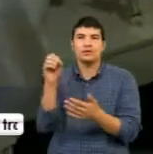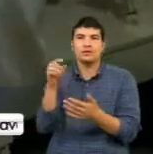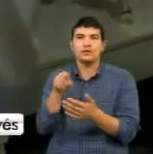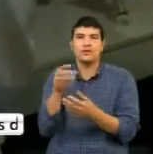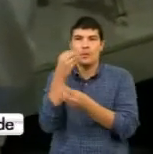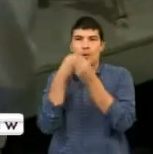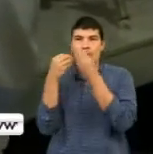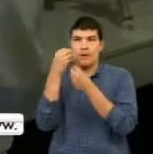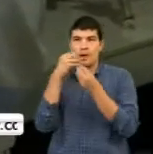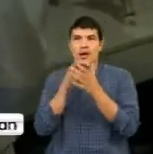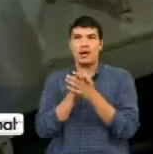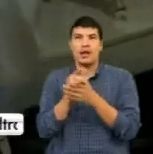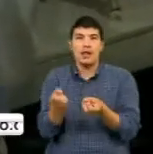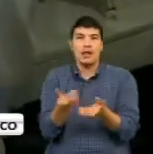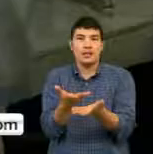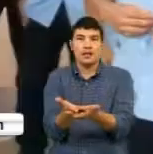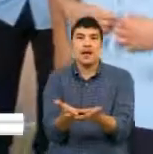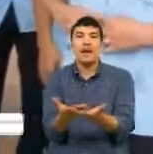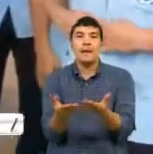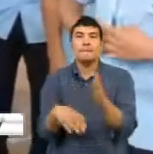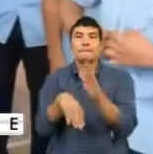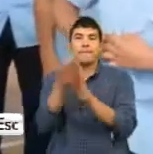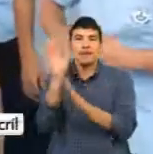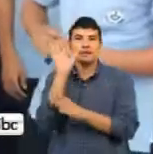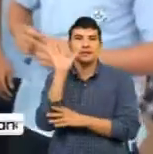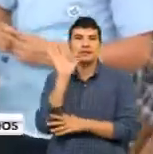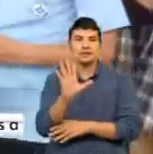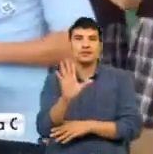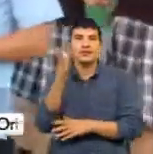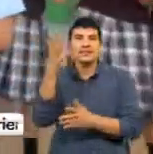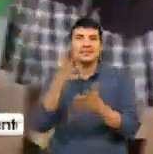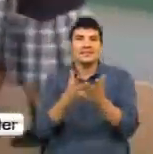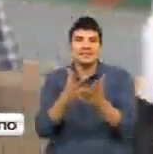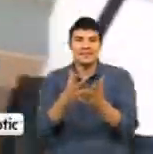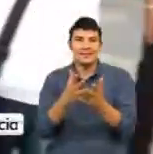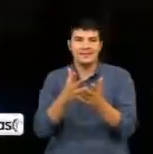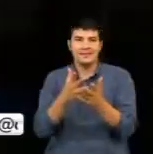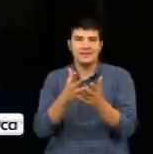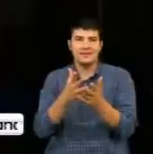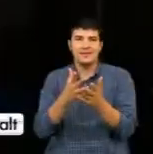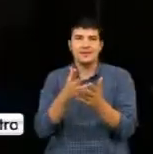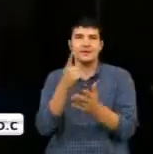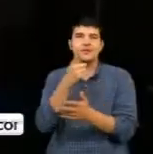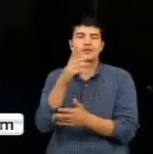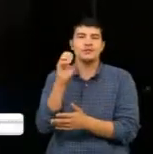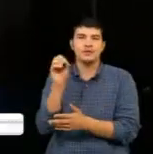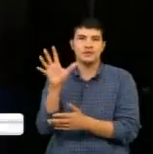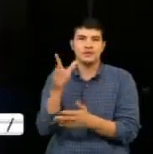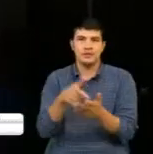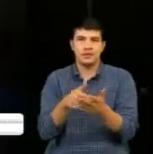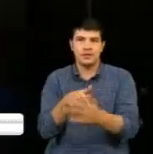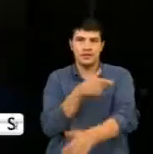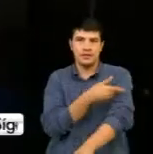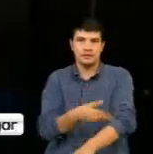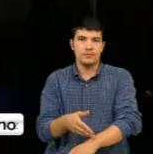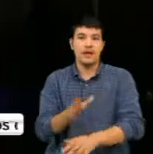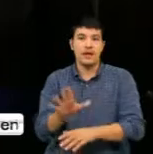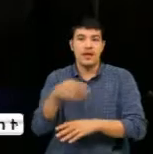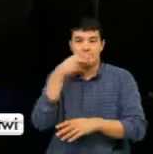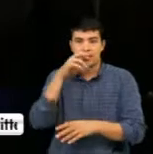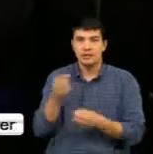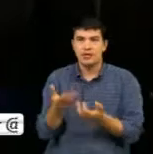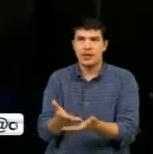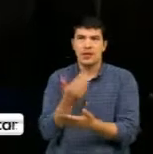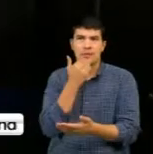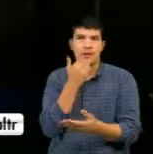cada almuerzo, que se le suministra a más de 105 mil niños en Santander. Con muchas normas de higiene,